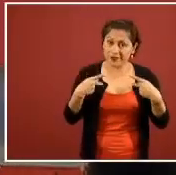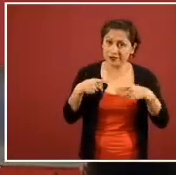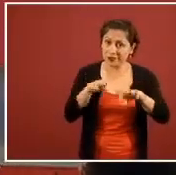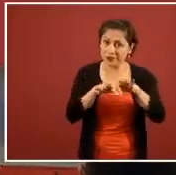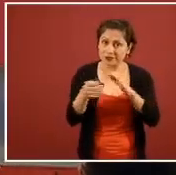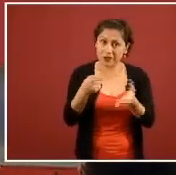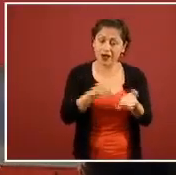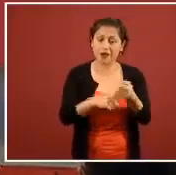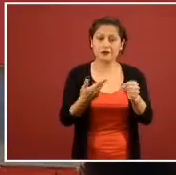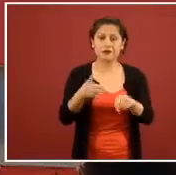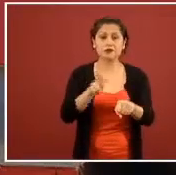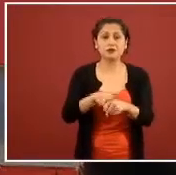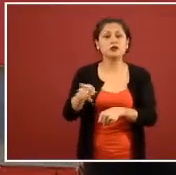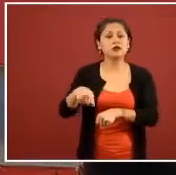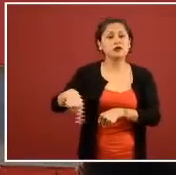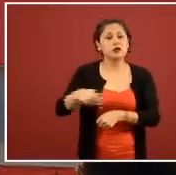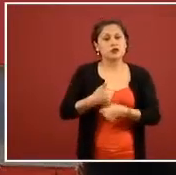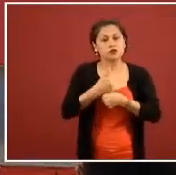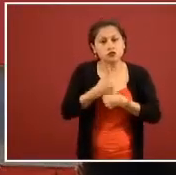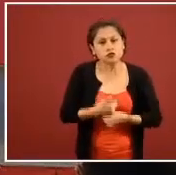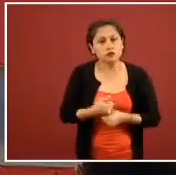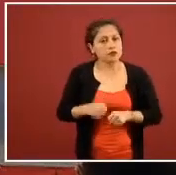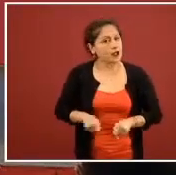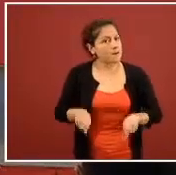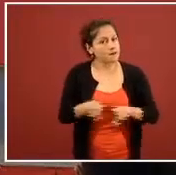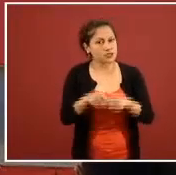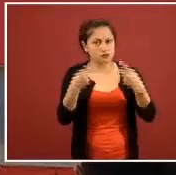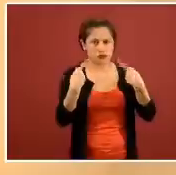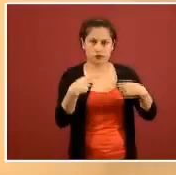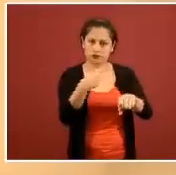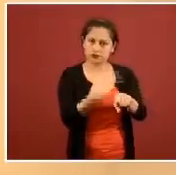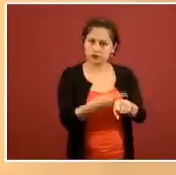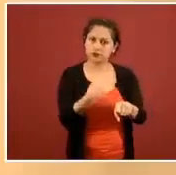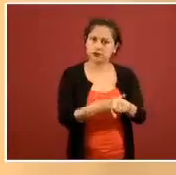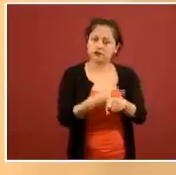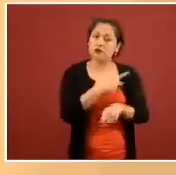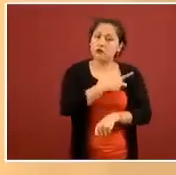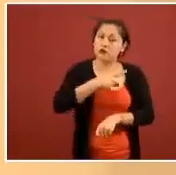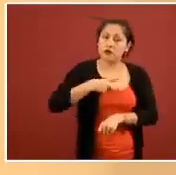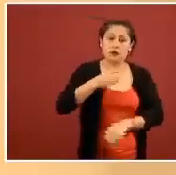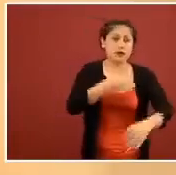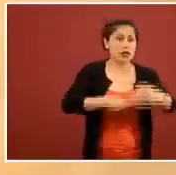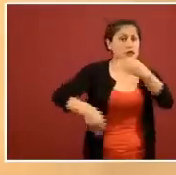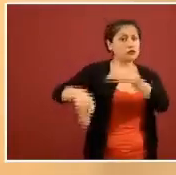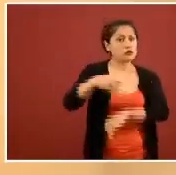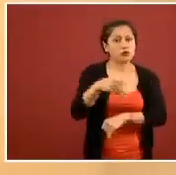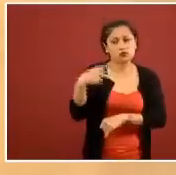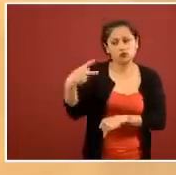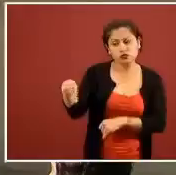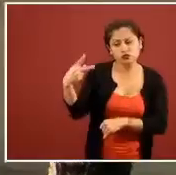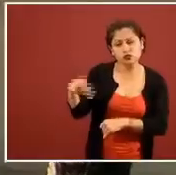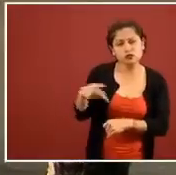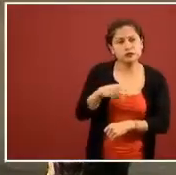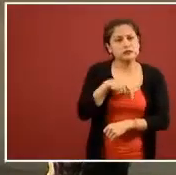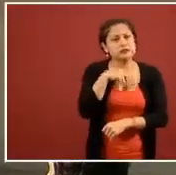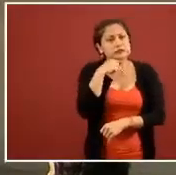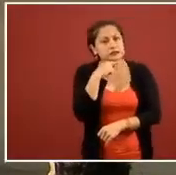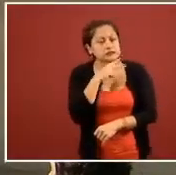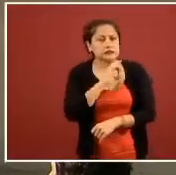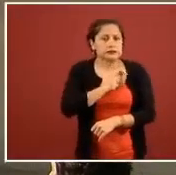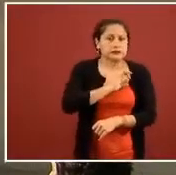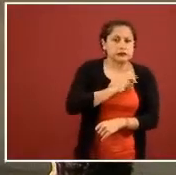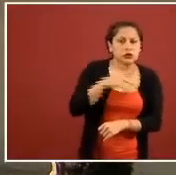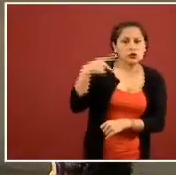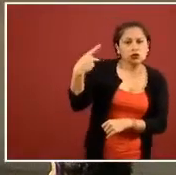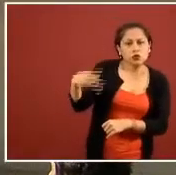junto con las personas a las que están atendiendo, y también se merecen un buen trato de su salud mental. En esta sección, si quieres darle clic